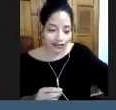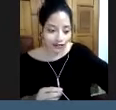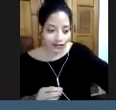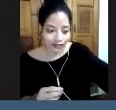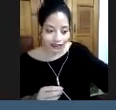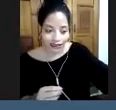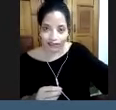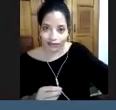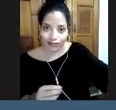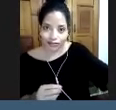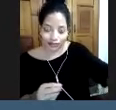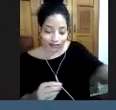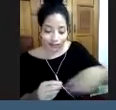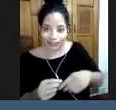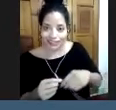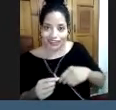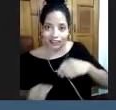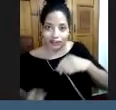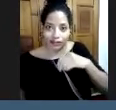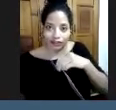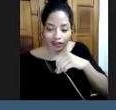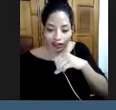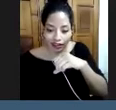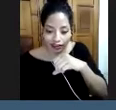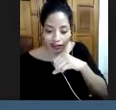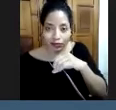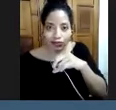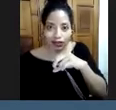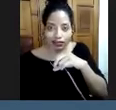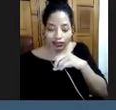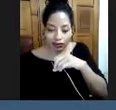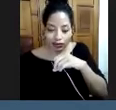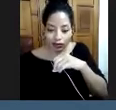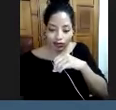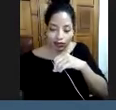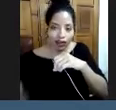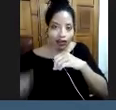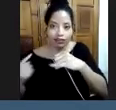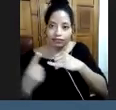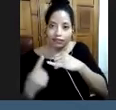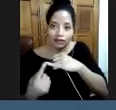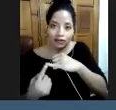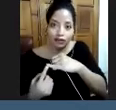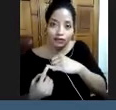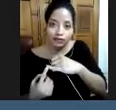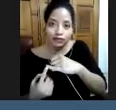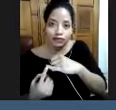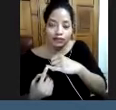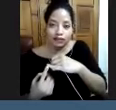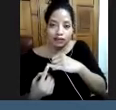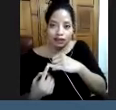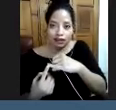escuchado atentamente estos grandes retos, ¿no? Y llama mucho la atención cuando ustedes hablan sobre